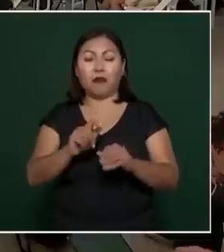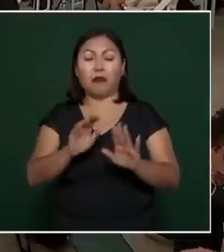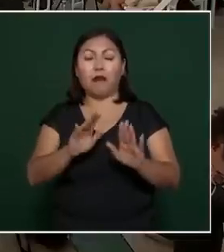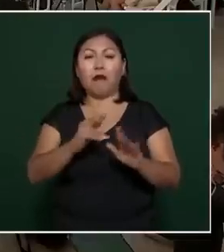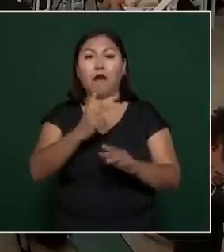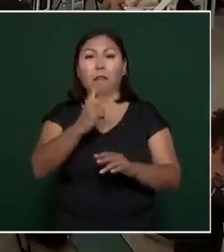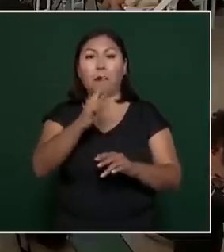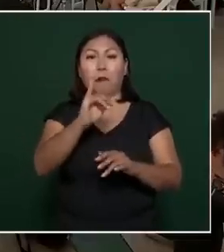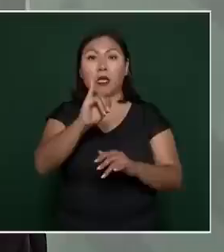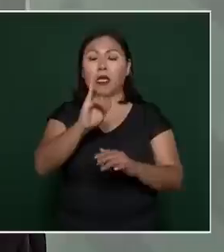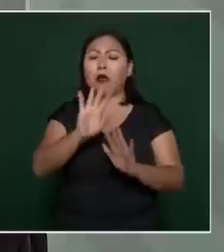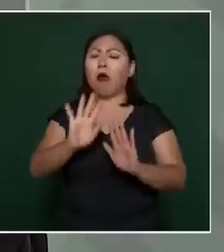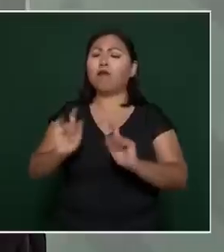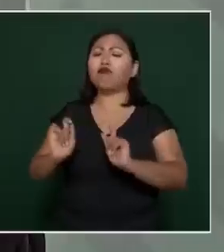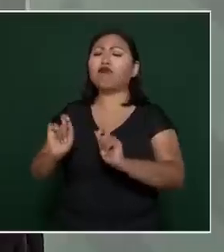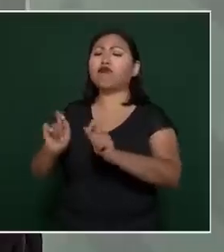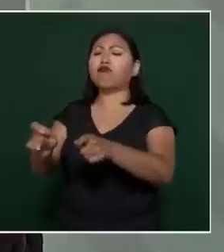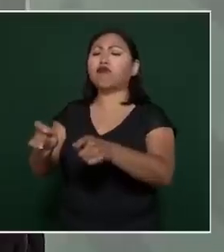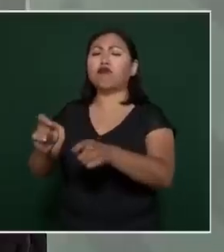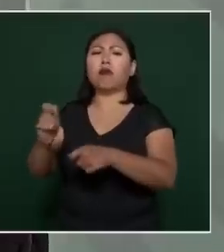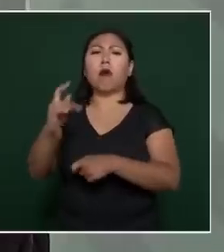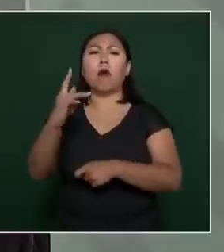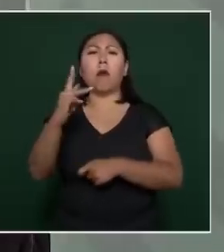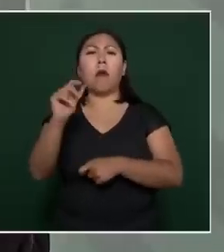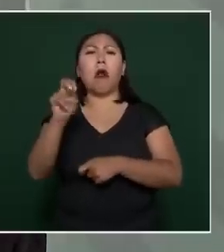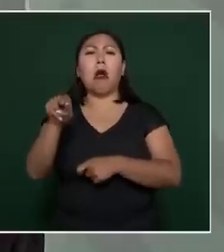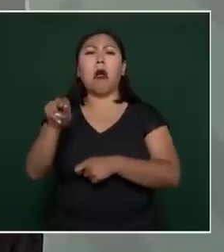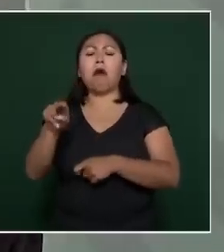el Poder Judicial,